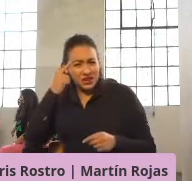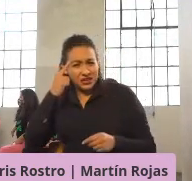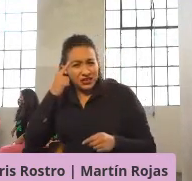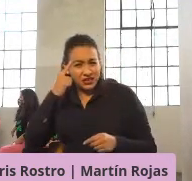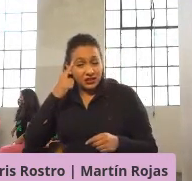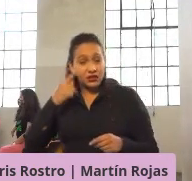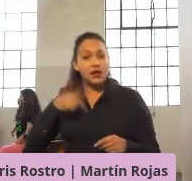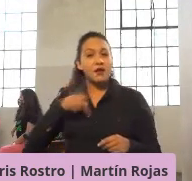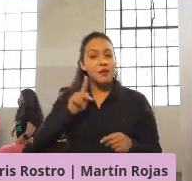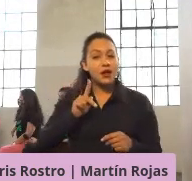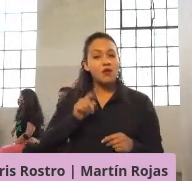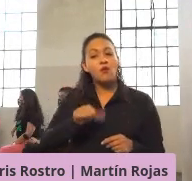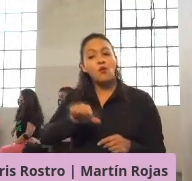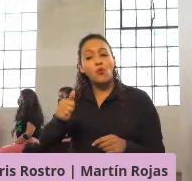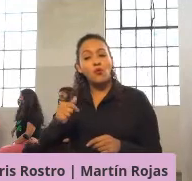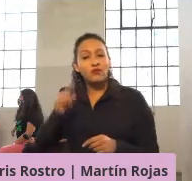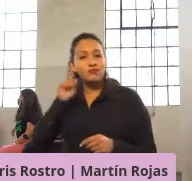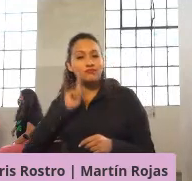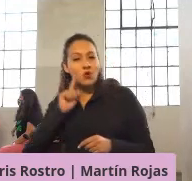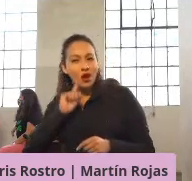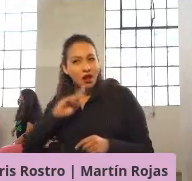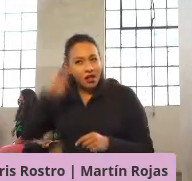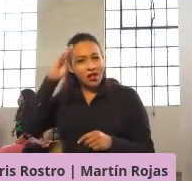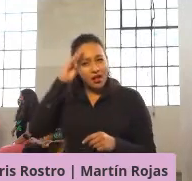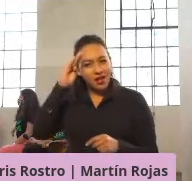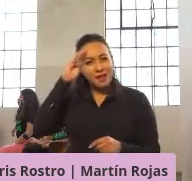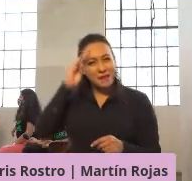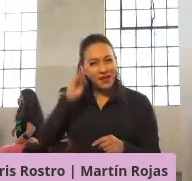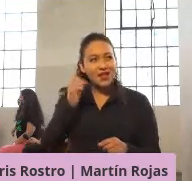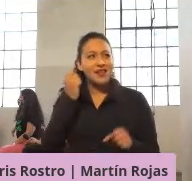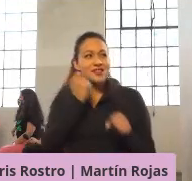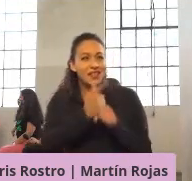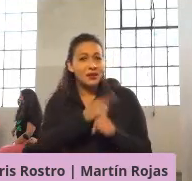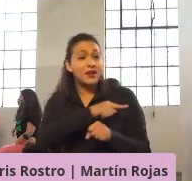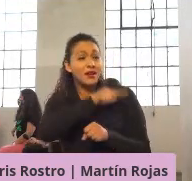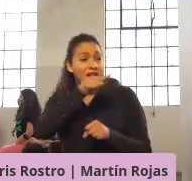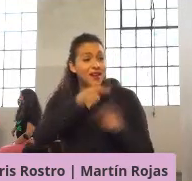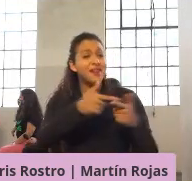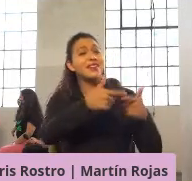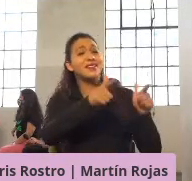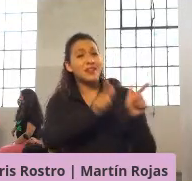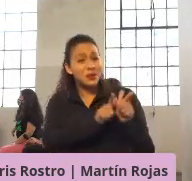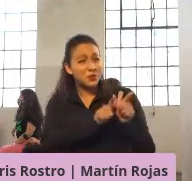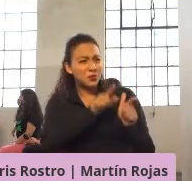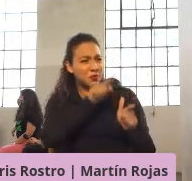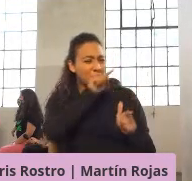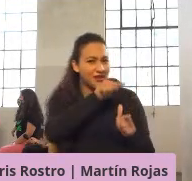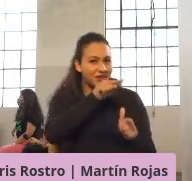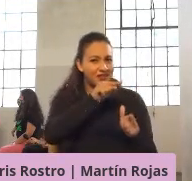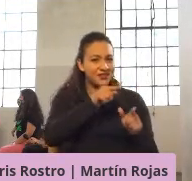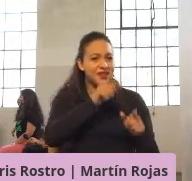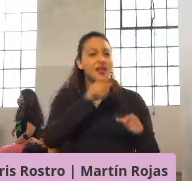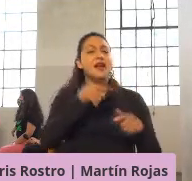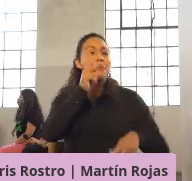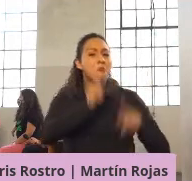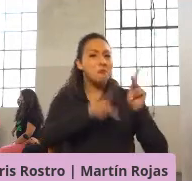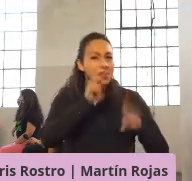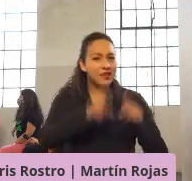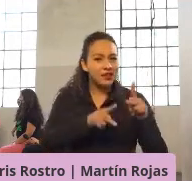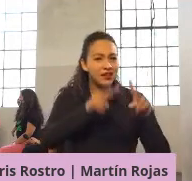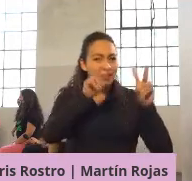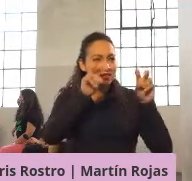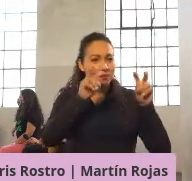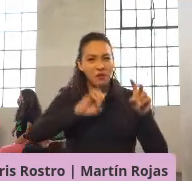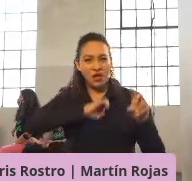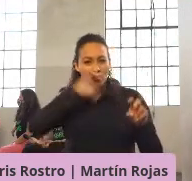vaya a su casa y diga como, híjole, tal vez no está chido andar replicando discursos de odio, ¿por qué me habrán dicho esto? Pues ya con eso valió la pena, ¿no?